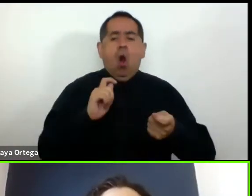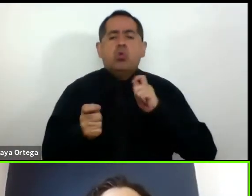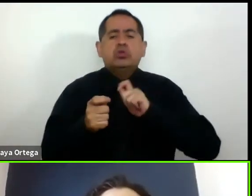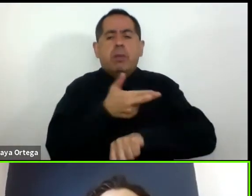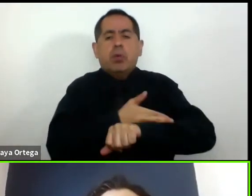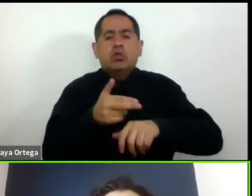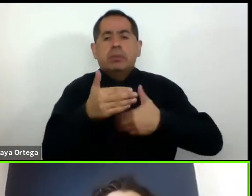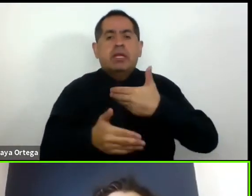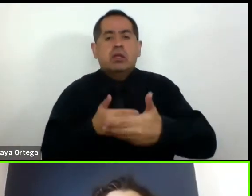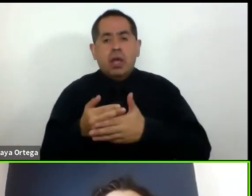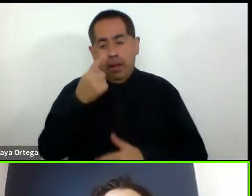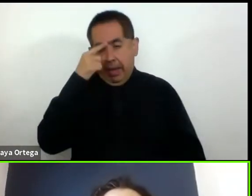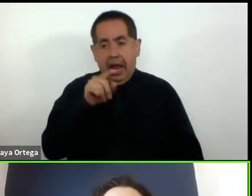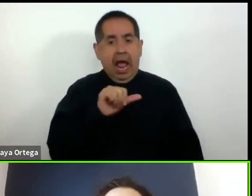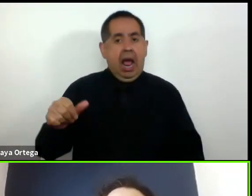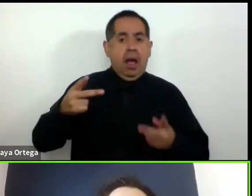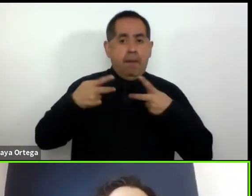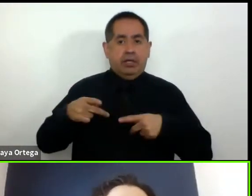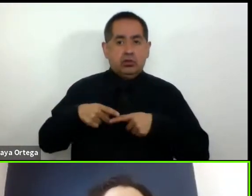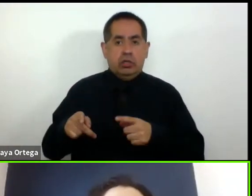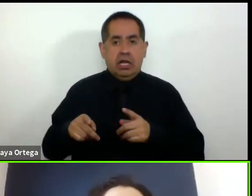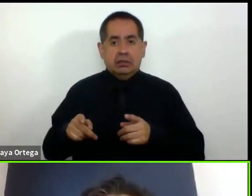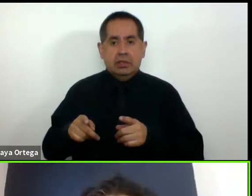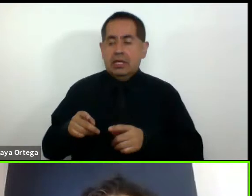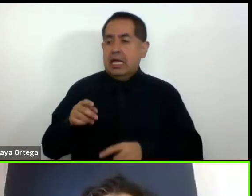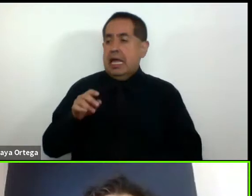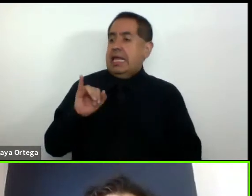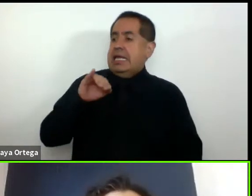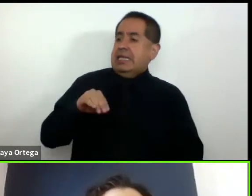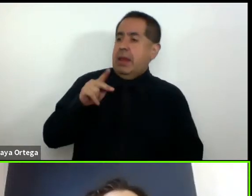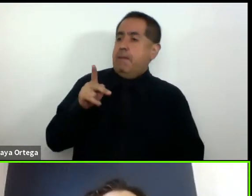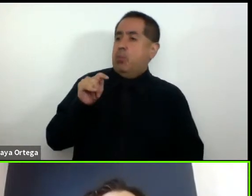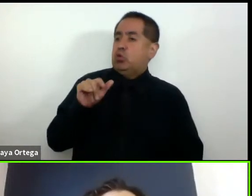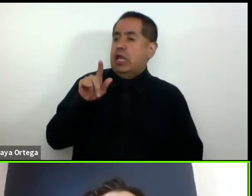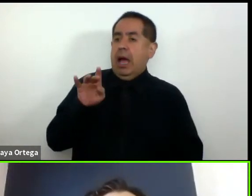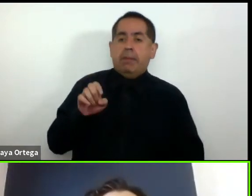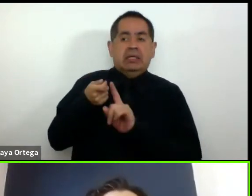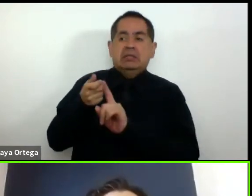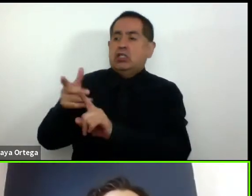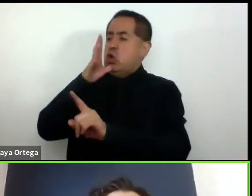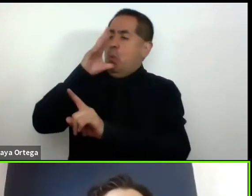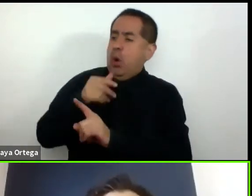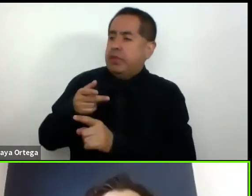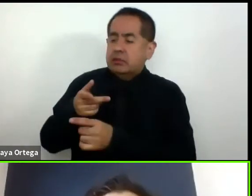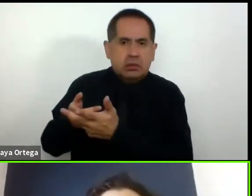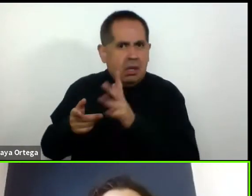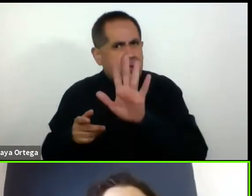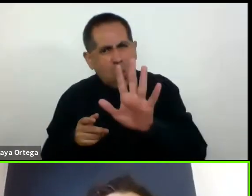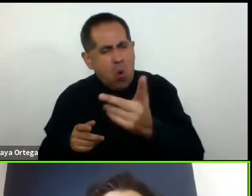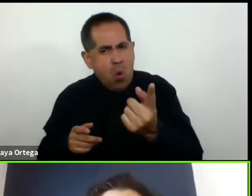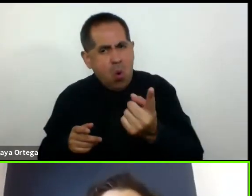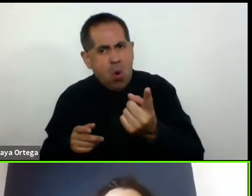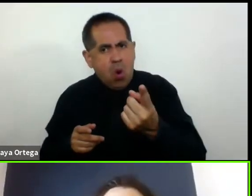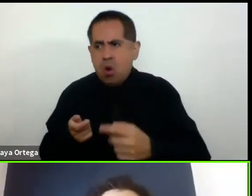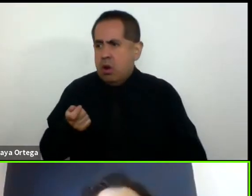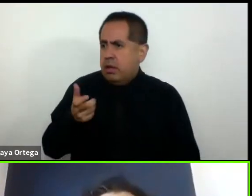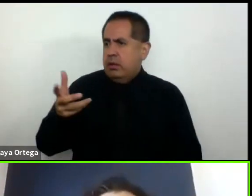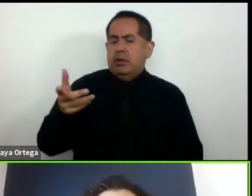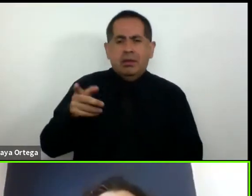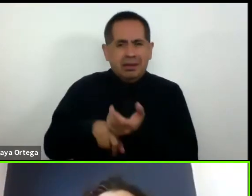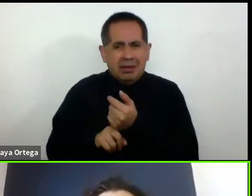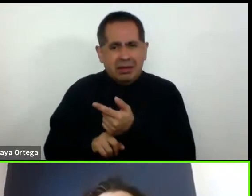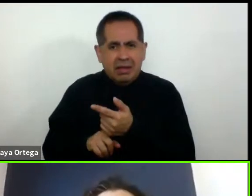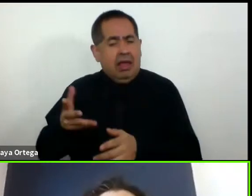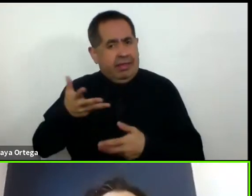procedimiento son solo para las personas declaradas inimputables, ¿no? Y cuando se le declara a la persona imputable, a pesar de tener